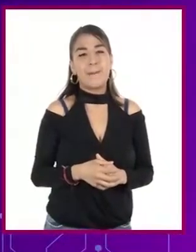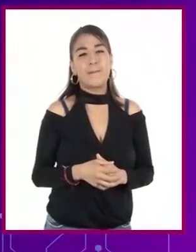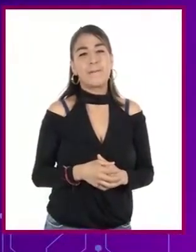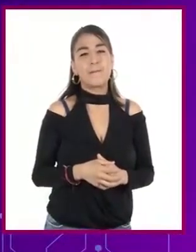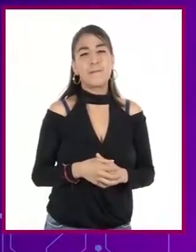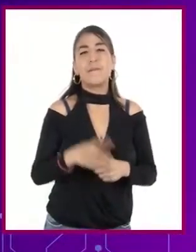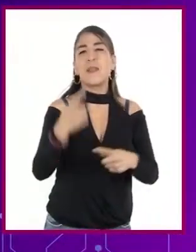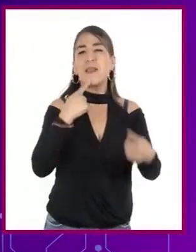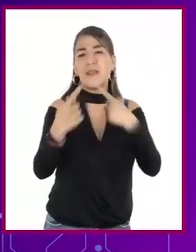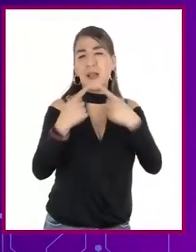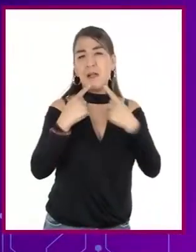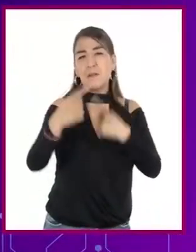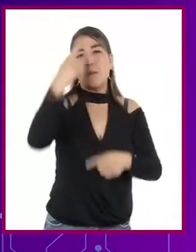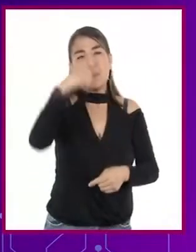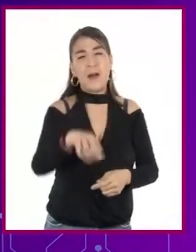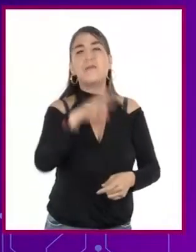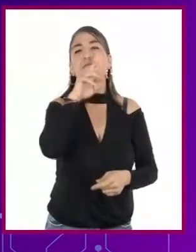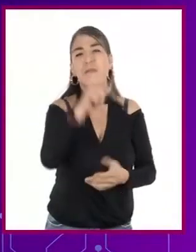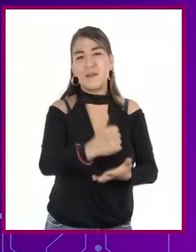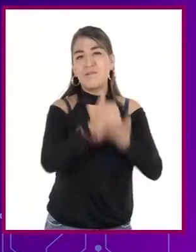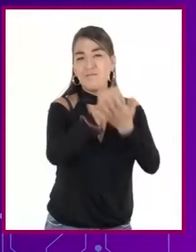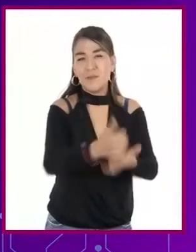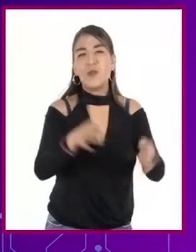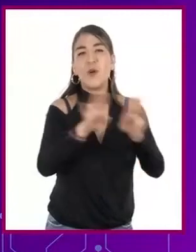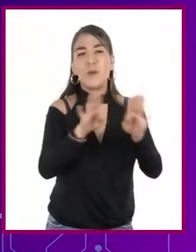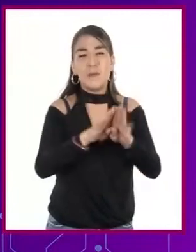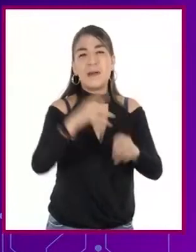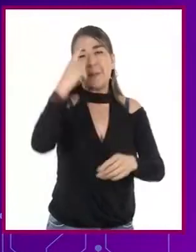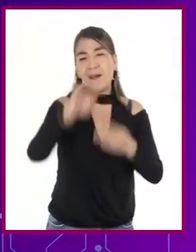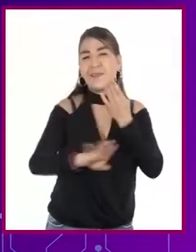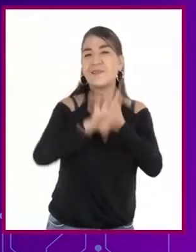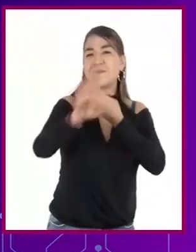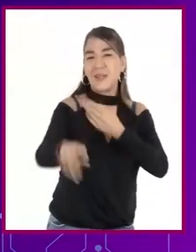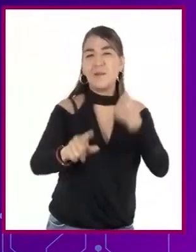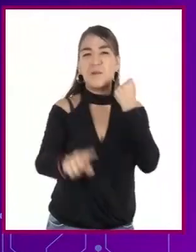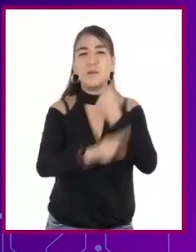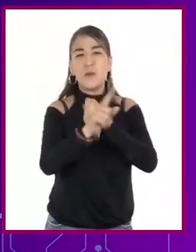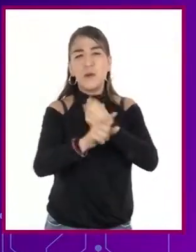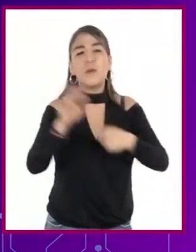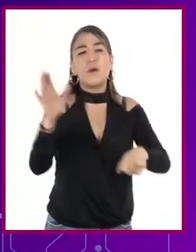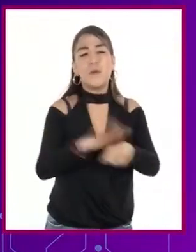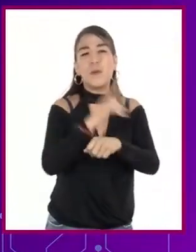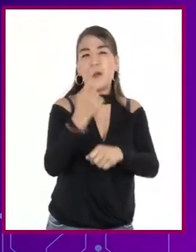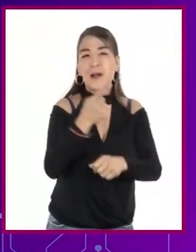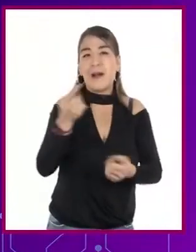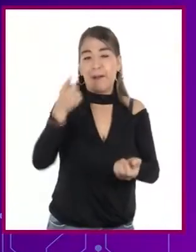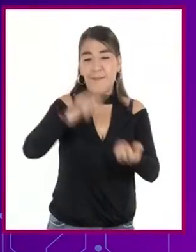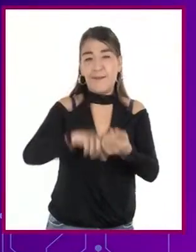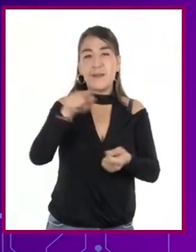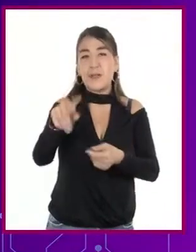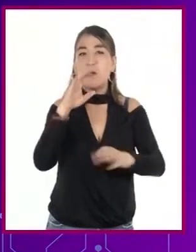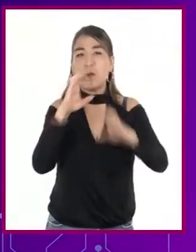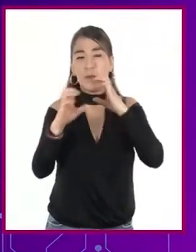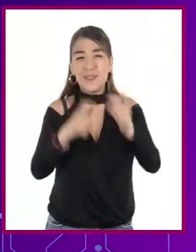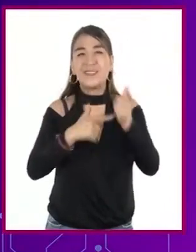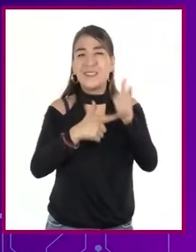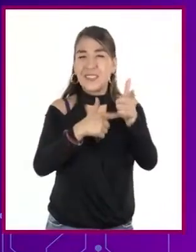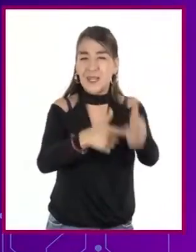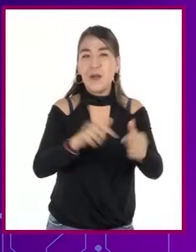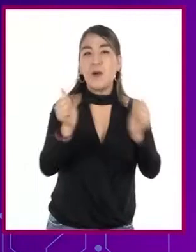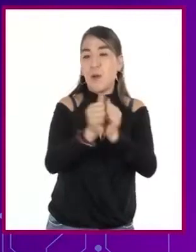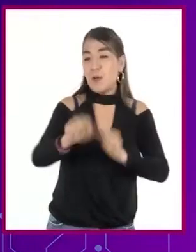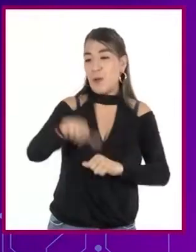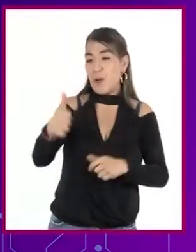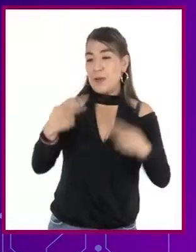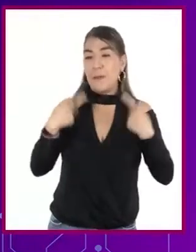El diálogo también es el mejor instrumento para prevenir conflictos, ya que en la medida en que se mantiene una comunicación constante con los